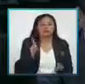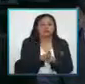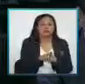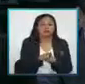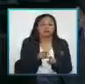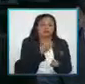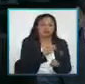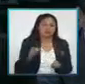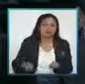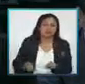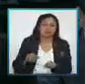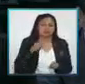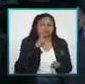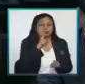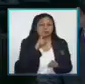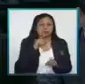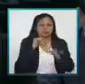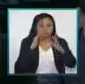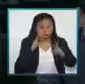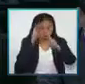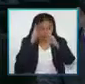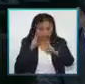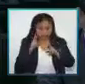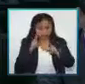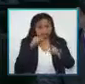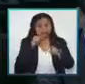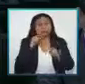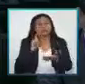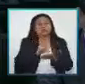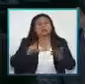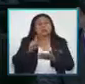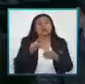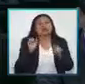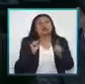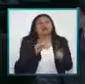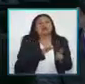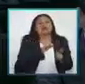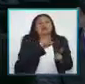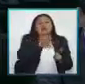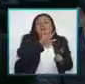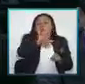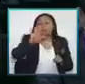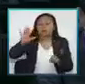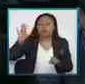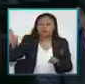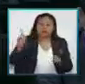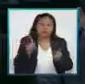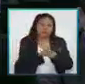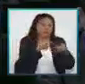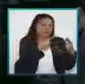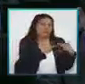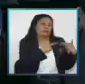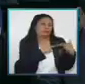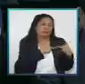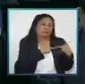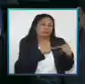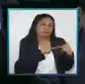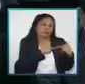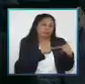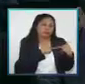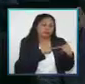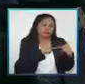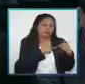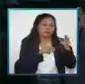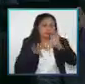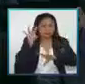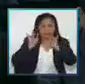el presidente del Tribunal de Honor de dicho colegio. Son ellos los responsables